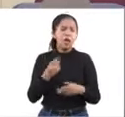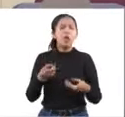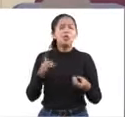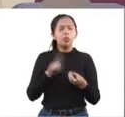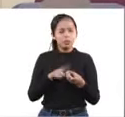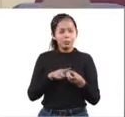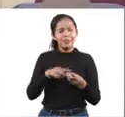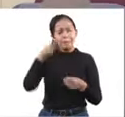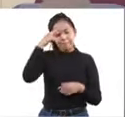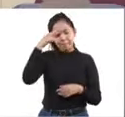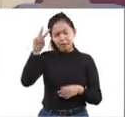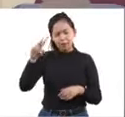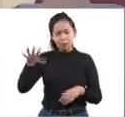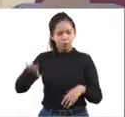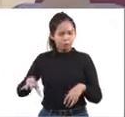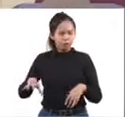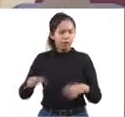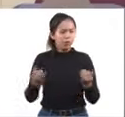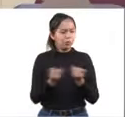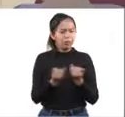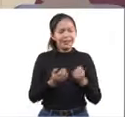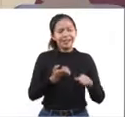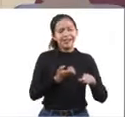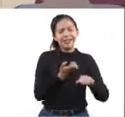Unidos. Fortalecer